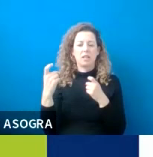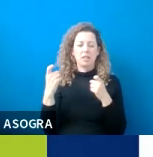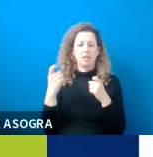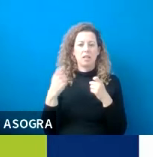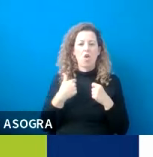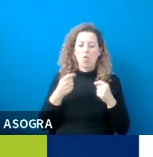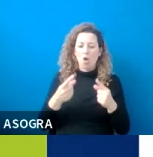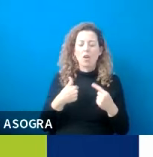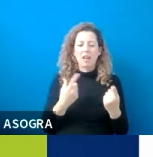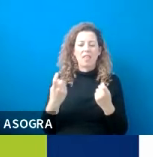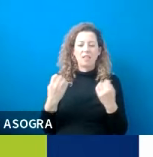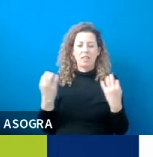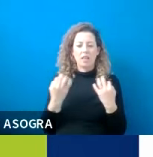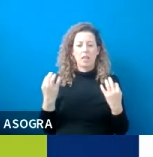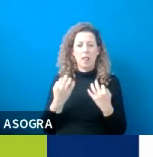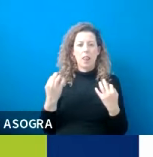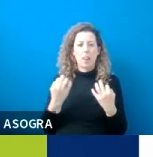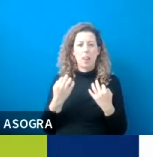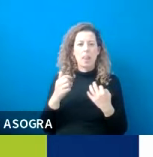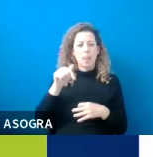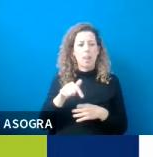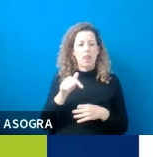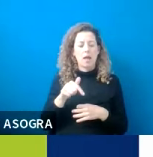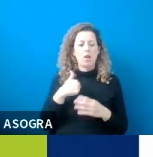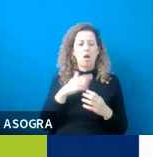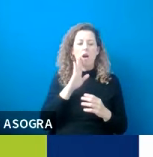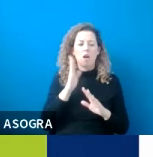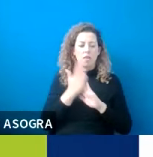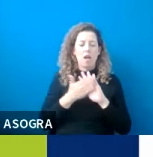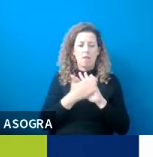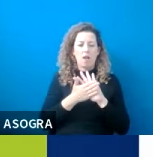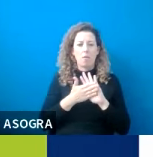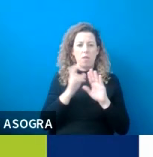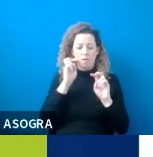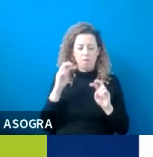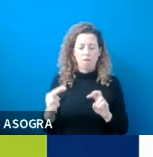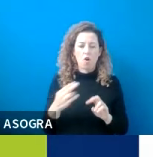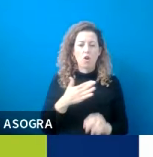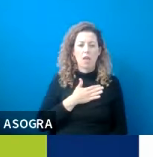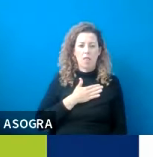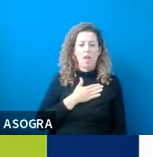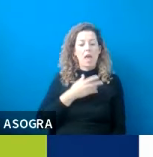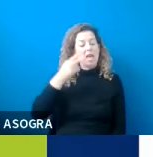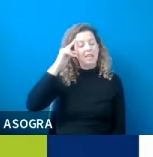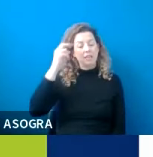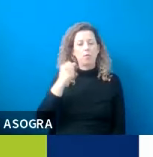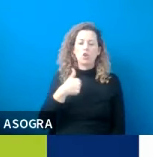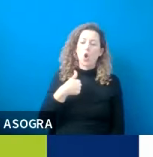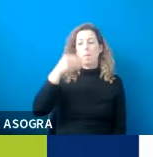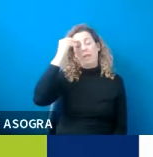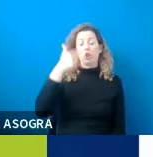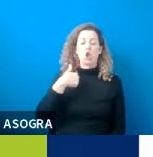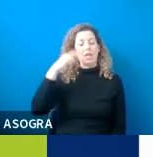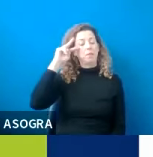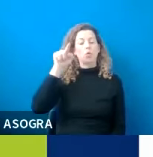nosotros que necesitan, ¿no? Esta era la tendencia de lo que hablaba antes del enfoque de experto, un poco, yo como experto creo que tienes que hacer esto, que